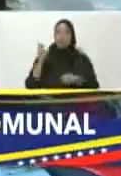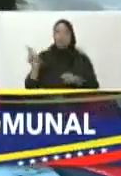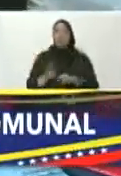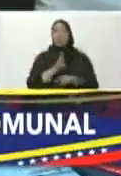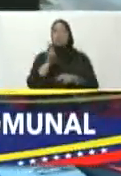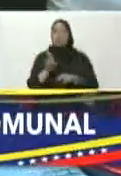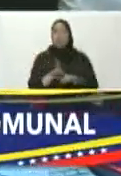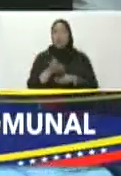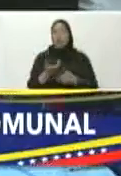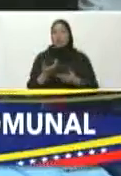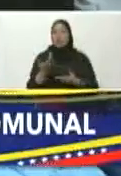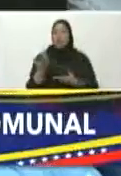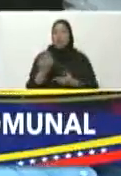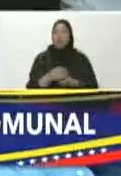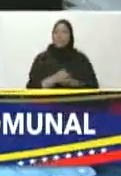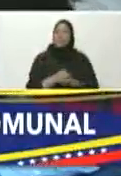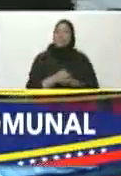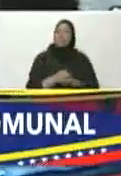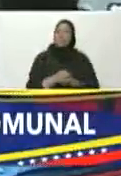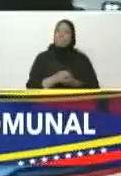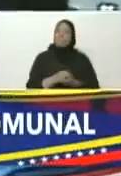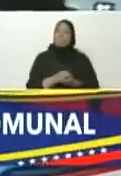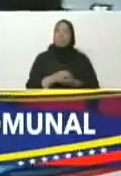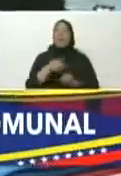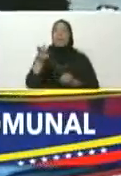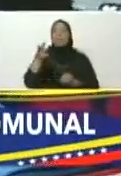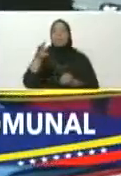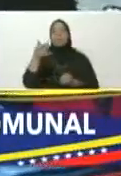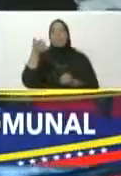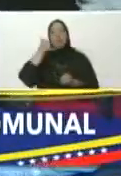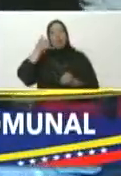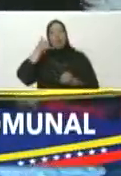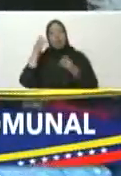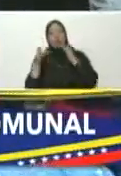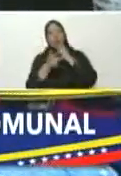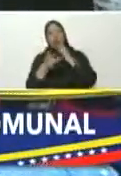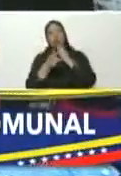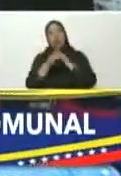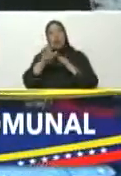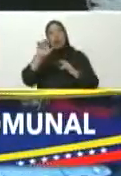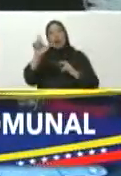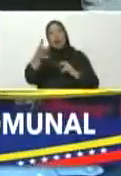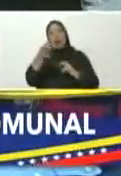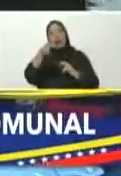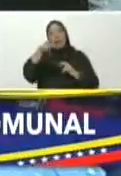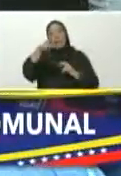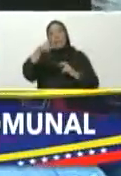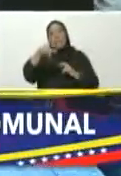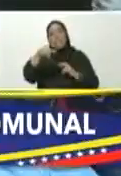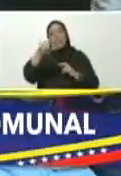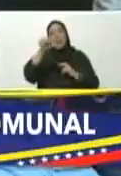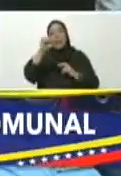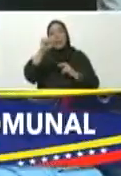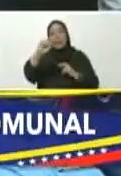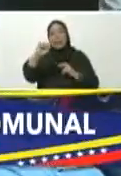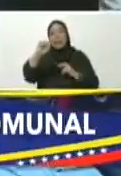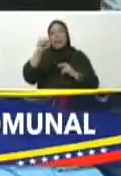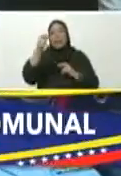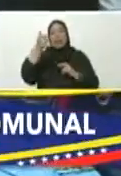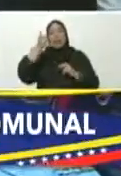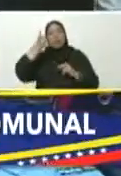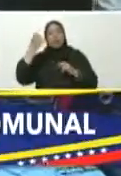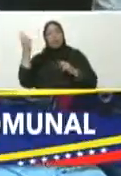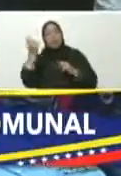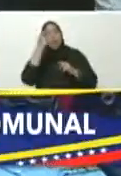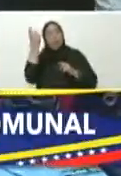utilizarse a través de los GPS, a través del internet, y por ejemplo, nosotros pudiéramos estar viendo, ahorita porque lo estamos viendo acá, pero